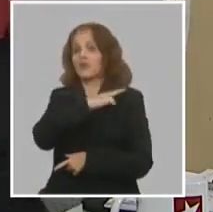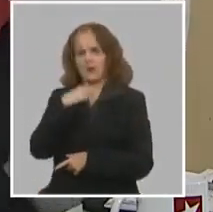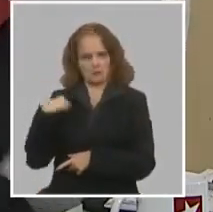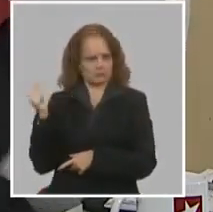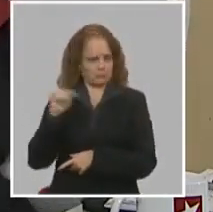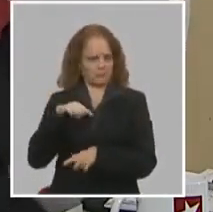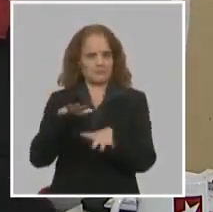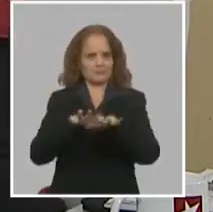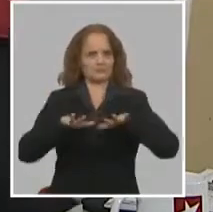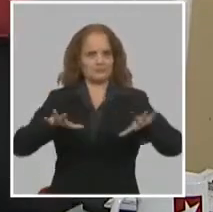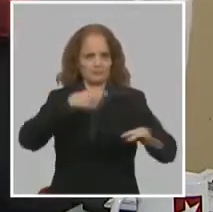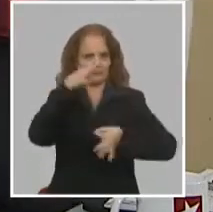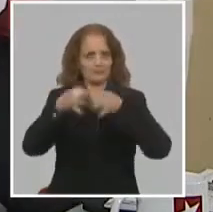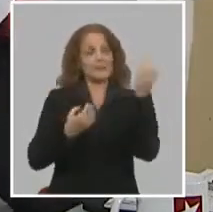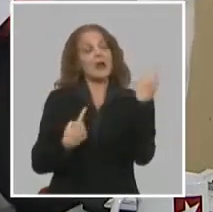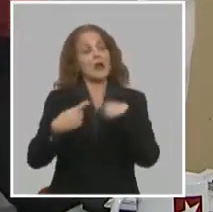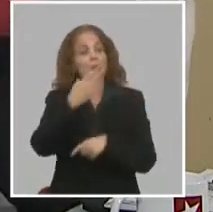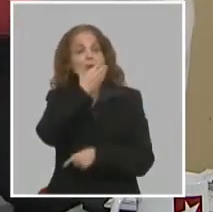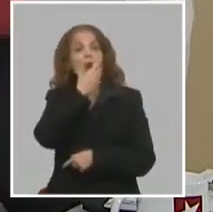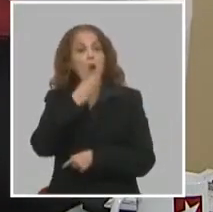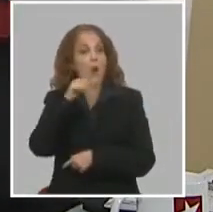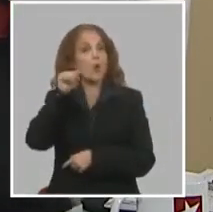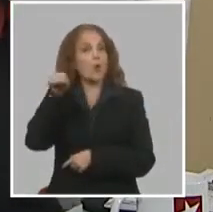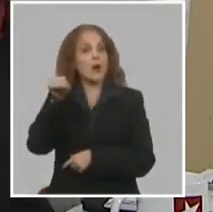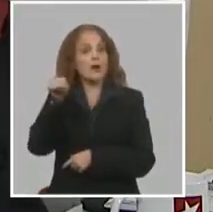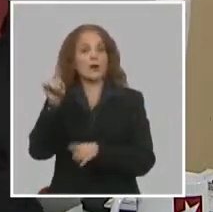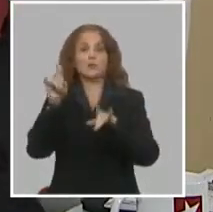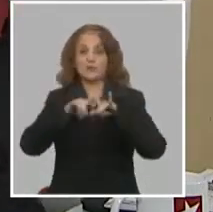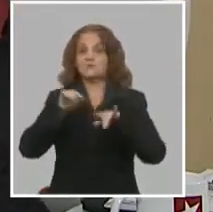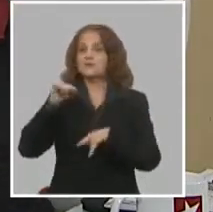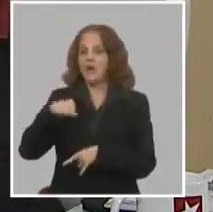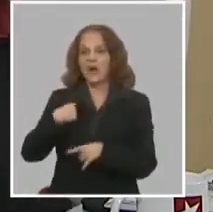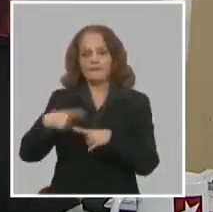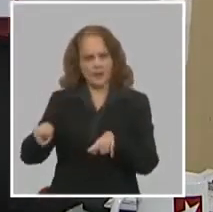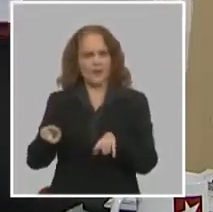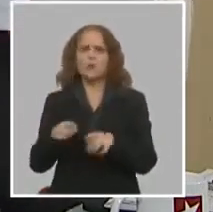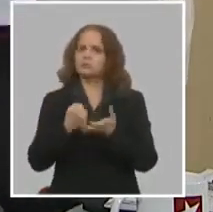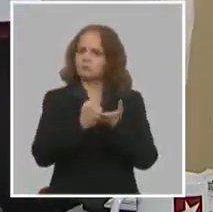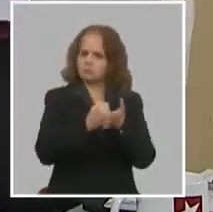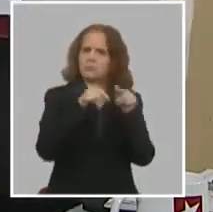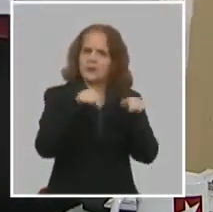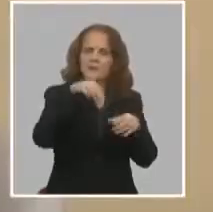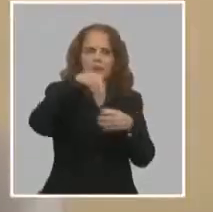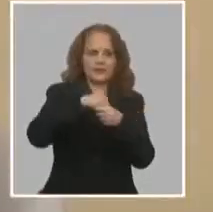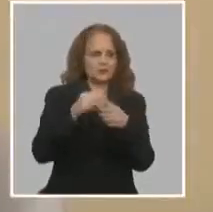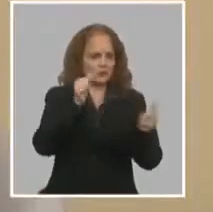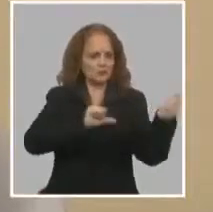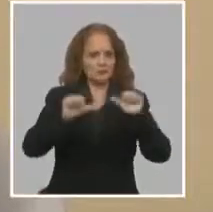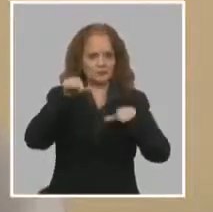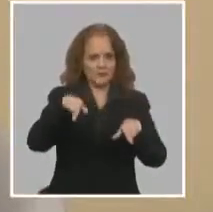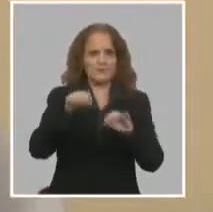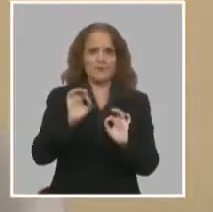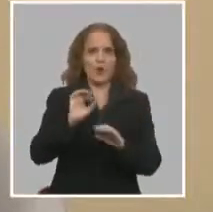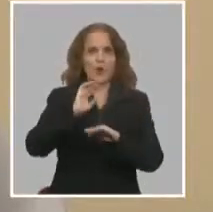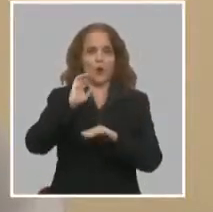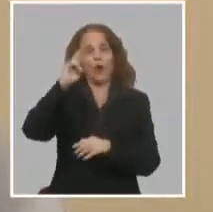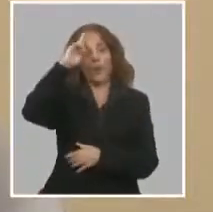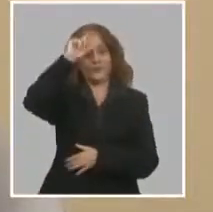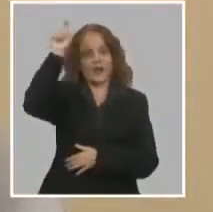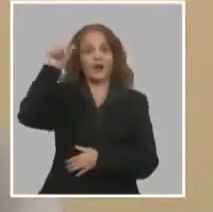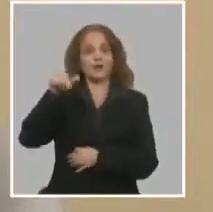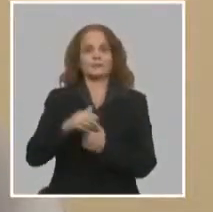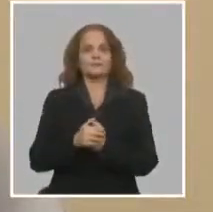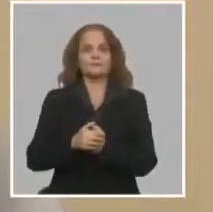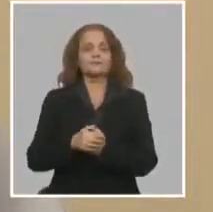hasta las muchas jóvenes, incluso de la universidad, que están ahora laborando en el laboratorio del IPK, ¿no? No solo mujeres, sino también de todas